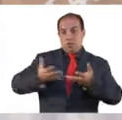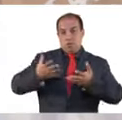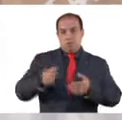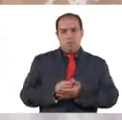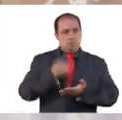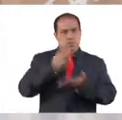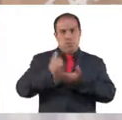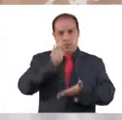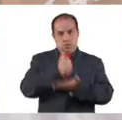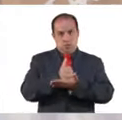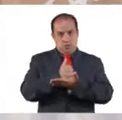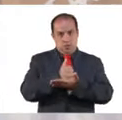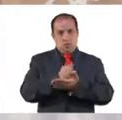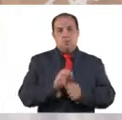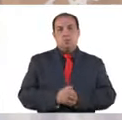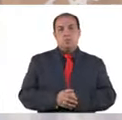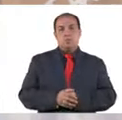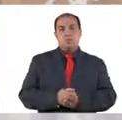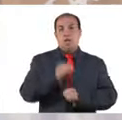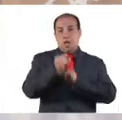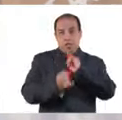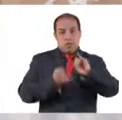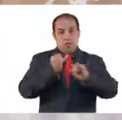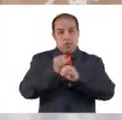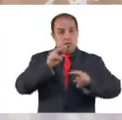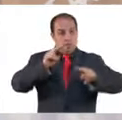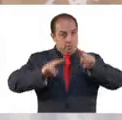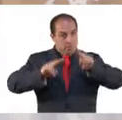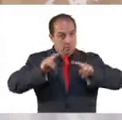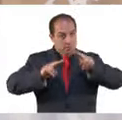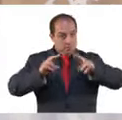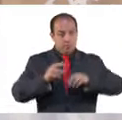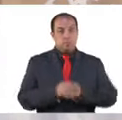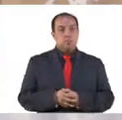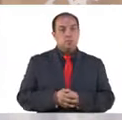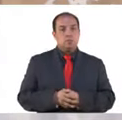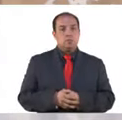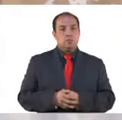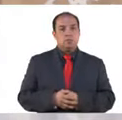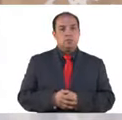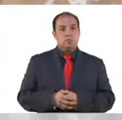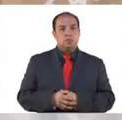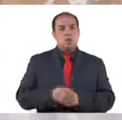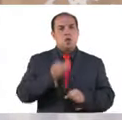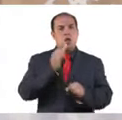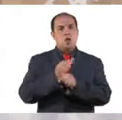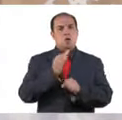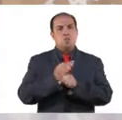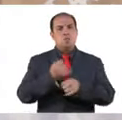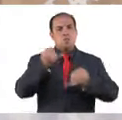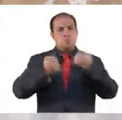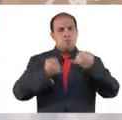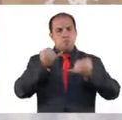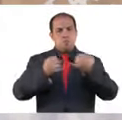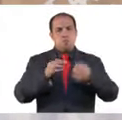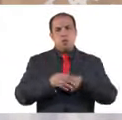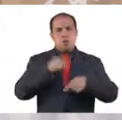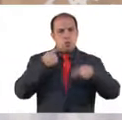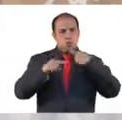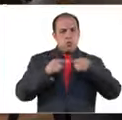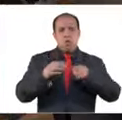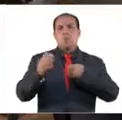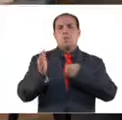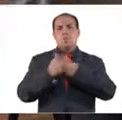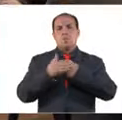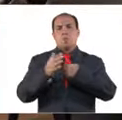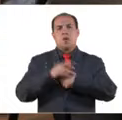solamente de la ciudad, sino a nivel internacional. O sea, y pues obviamente estamos peleando ese juicio, ya está por resolverse.